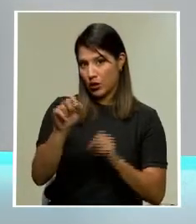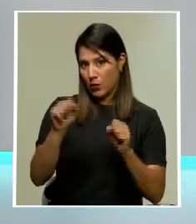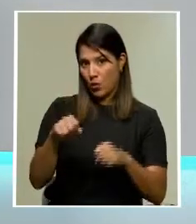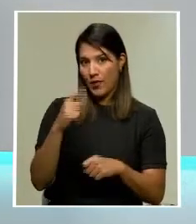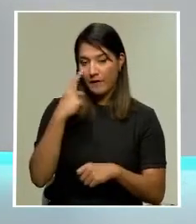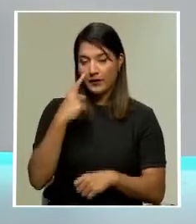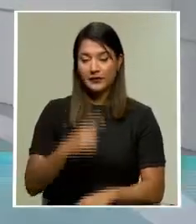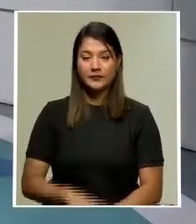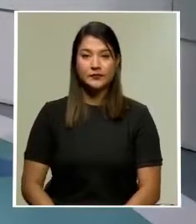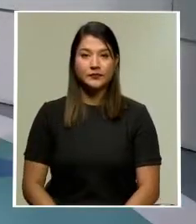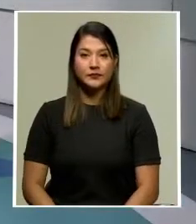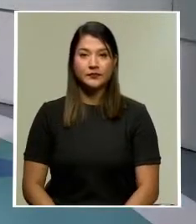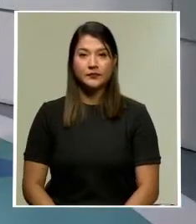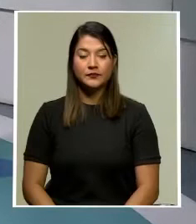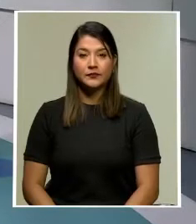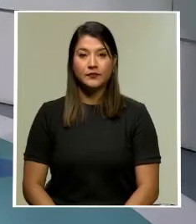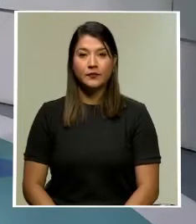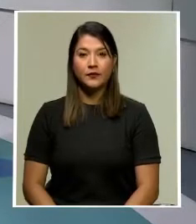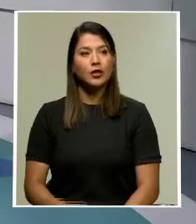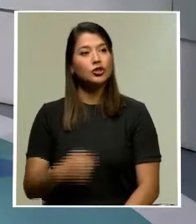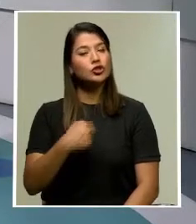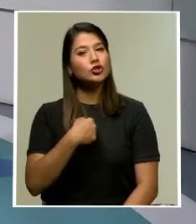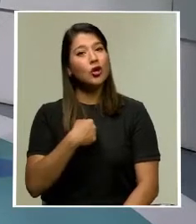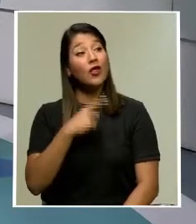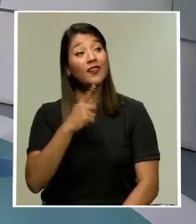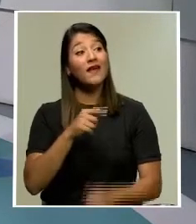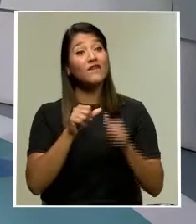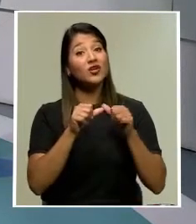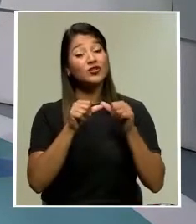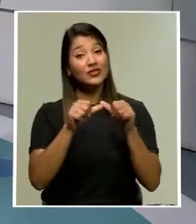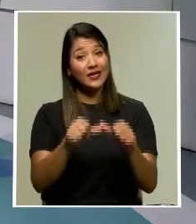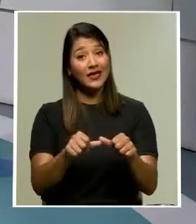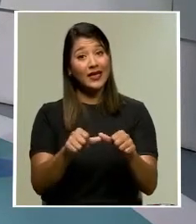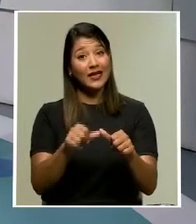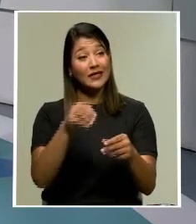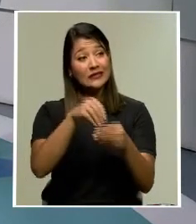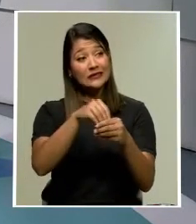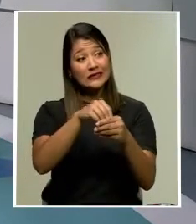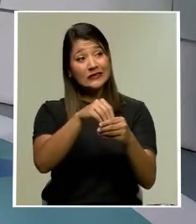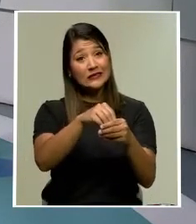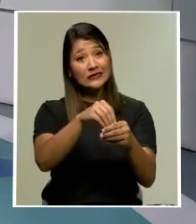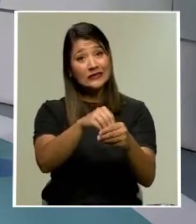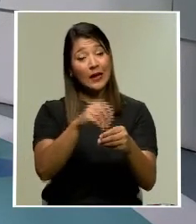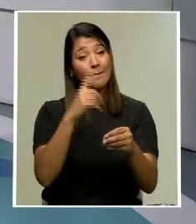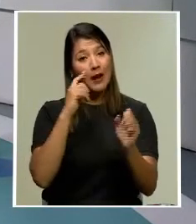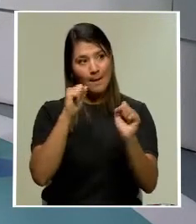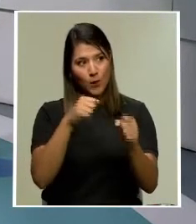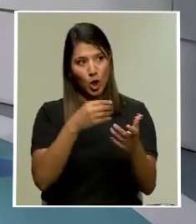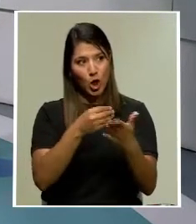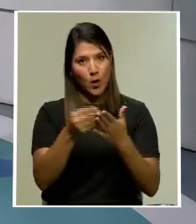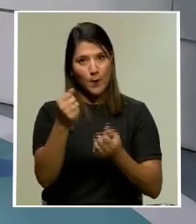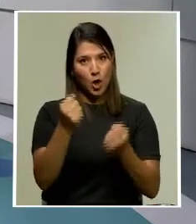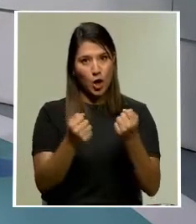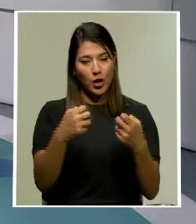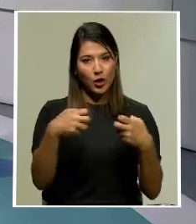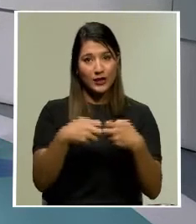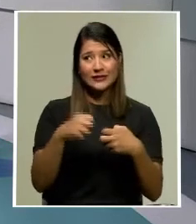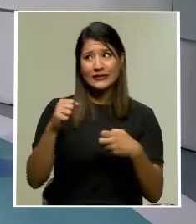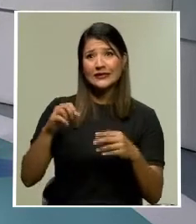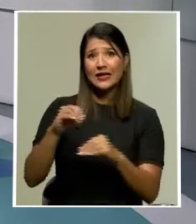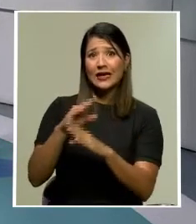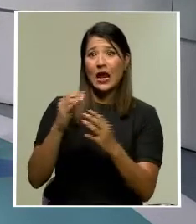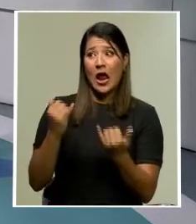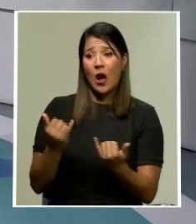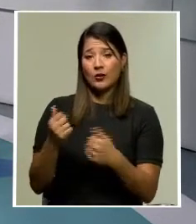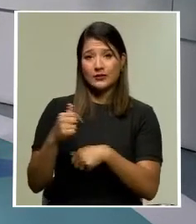Ernesto. Voy a tener que seguir metiéndole al chanchito para comprar el auto eléctrico. Sí, en este